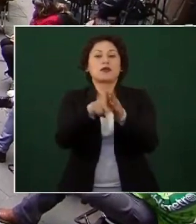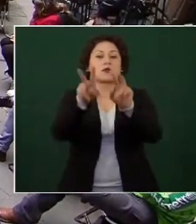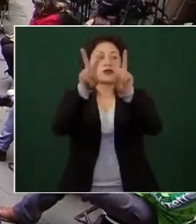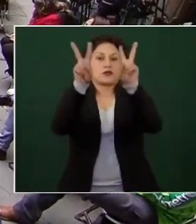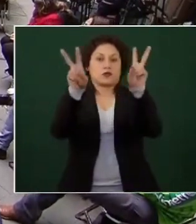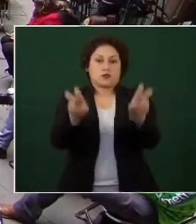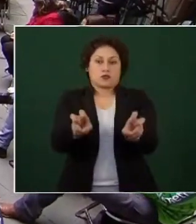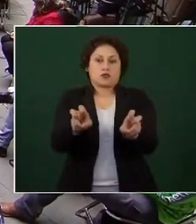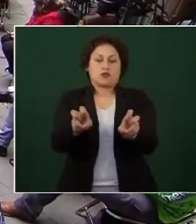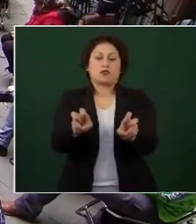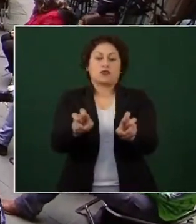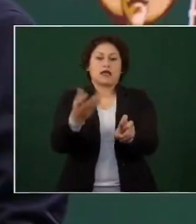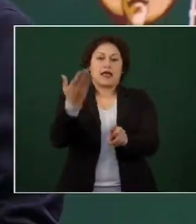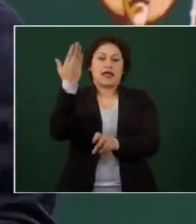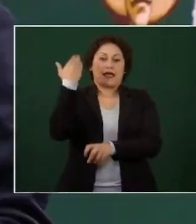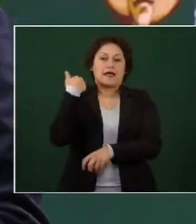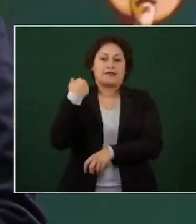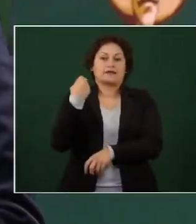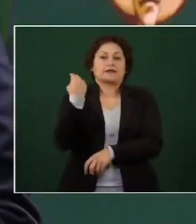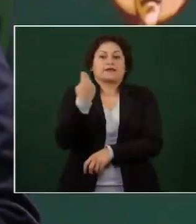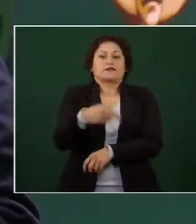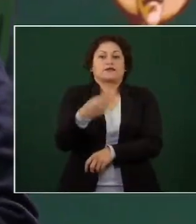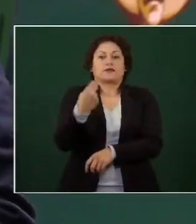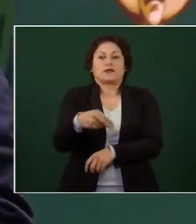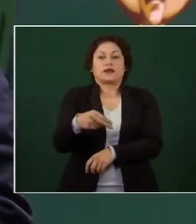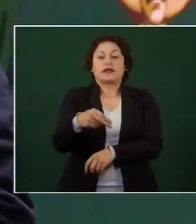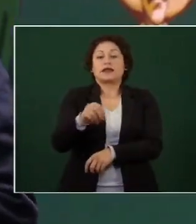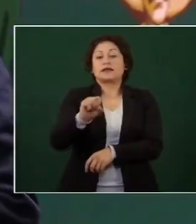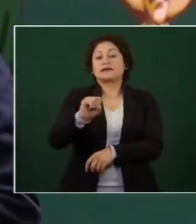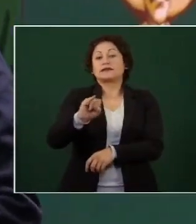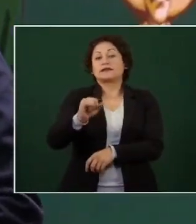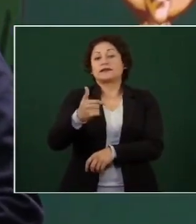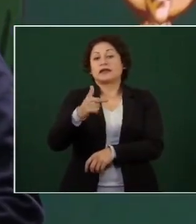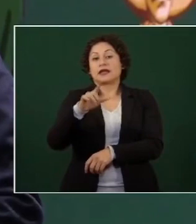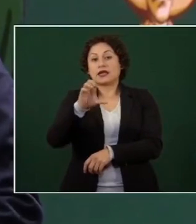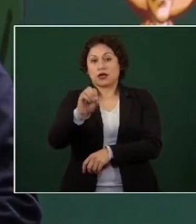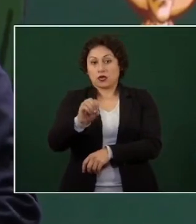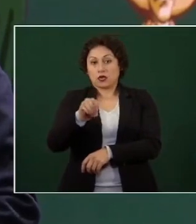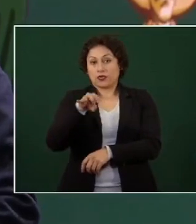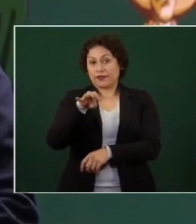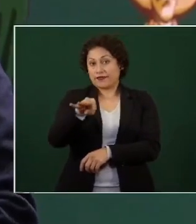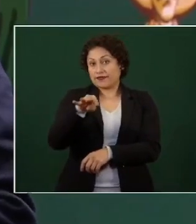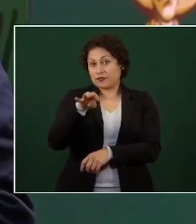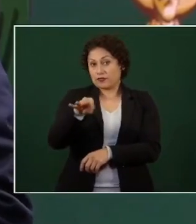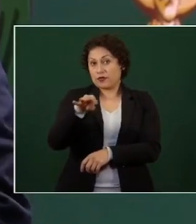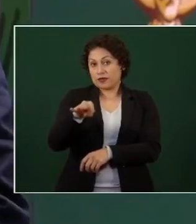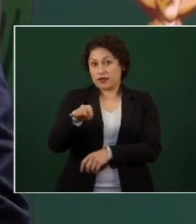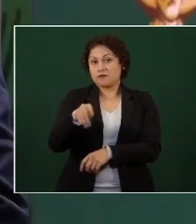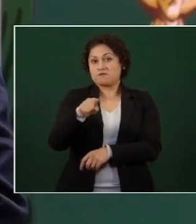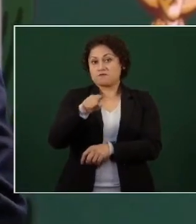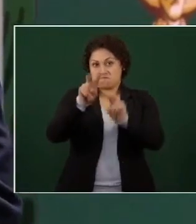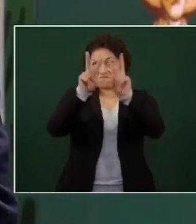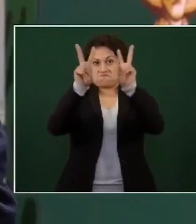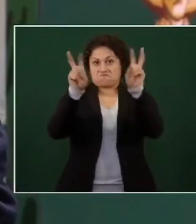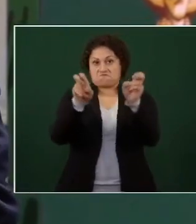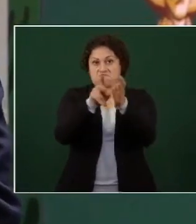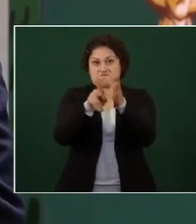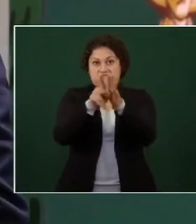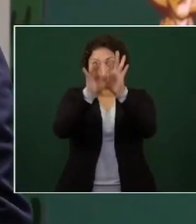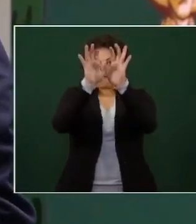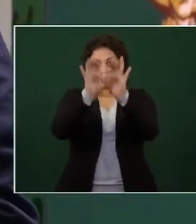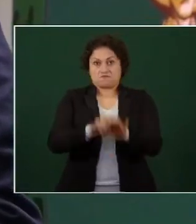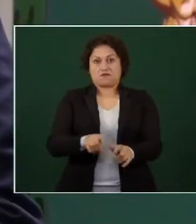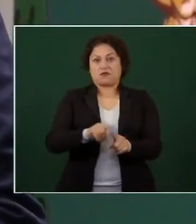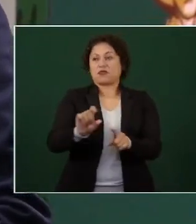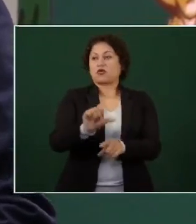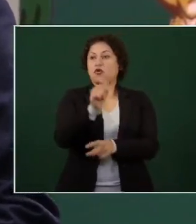muy famoso de la época de la Reforma, el siglo XIX, y el Monitor